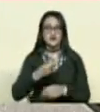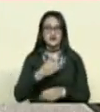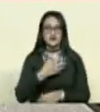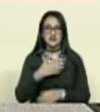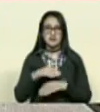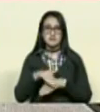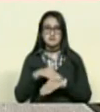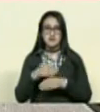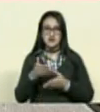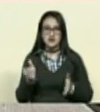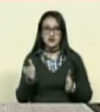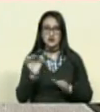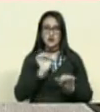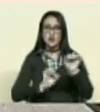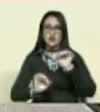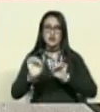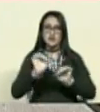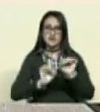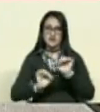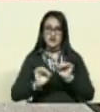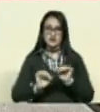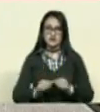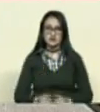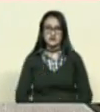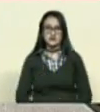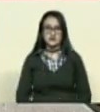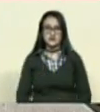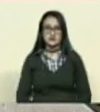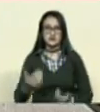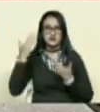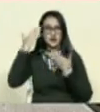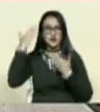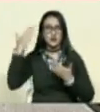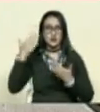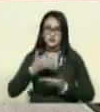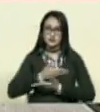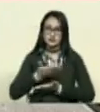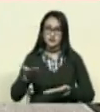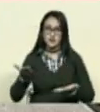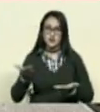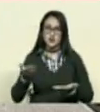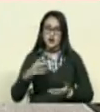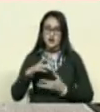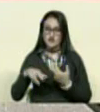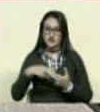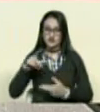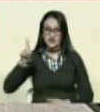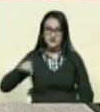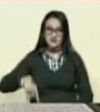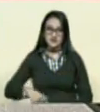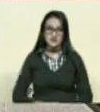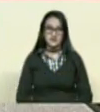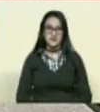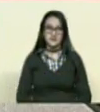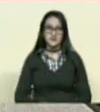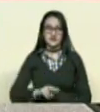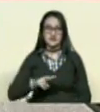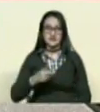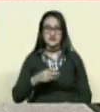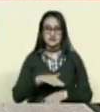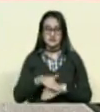viceministros de defensa, saludos solidarios y revolucionarios,